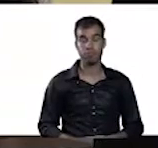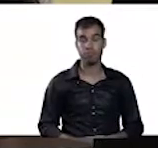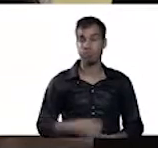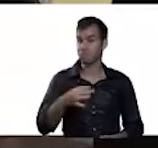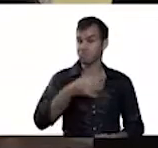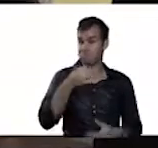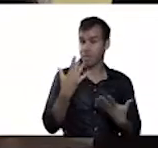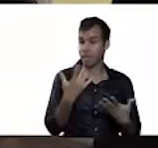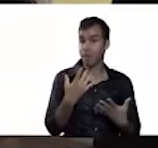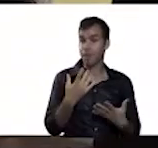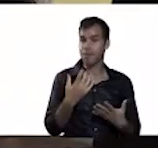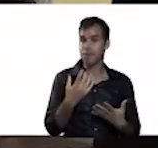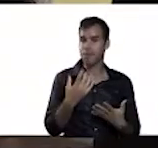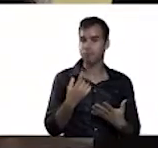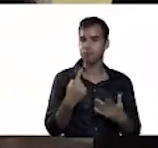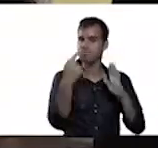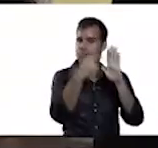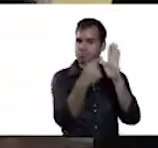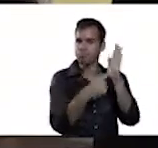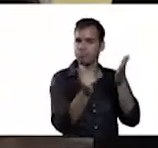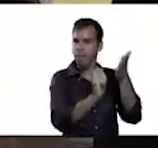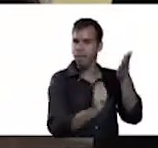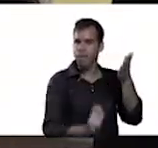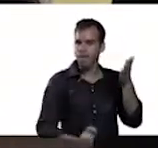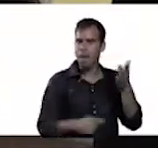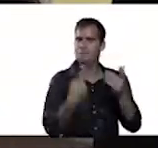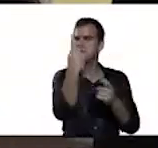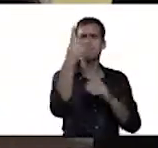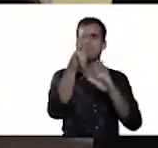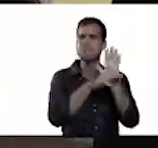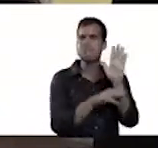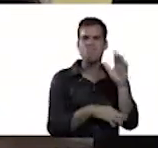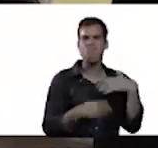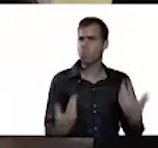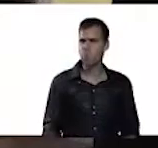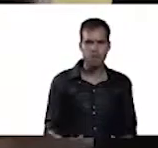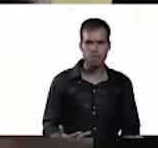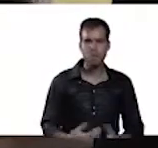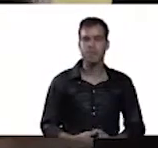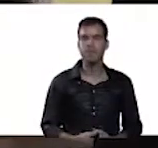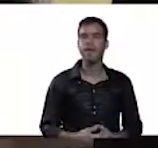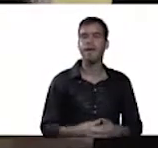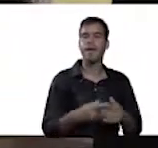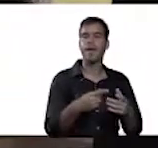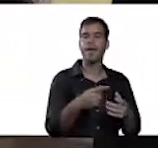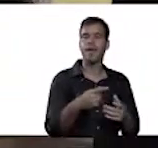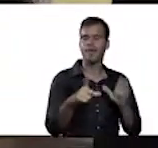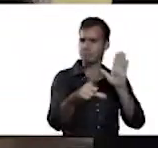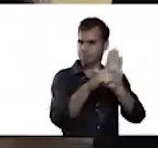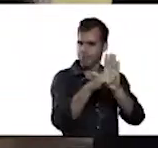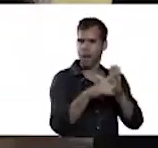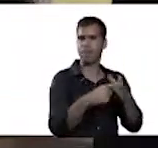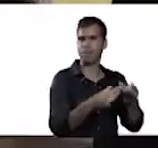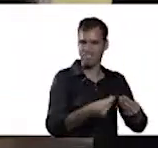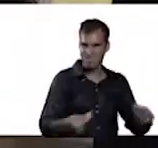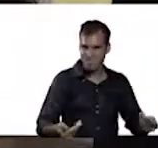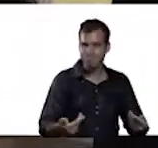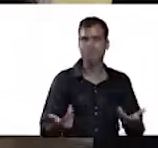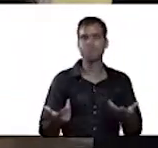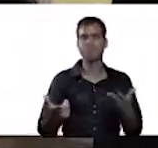En este caso, deberán ejemplificar estas primeras medidas que tienen que ver con el decreto de la